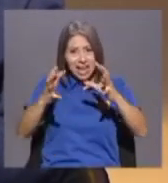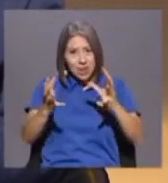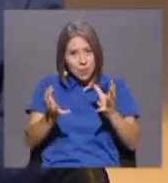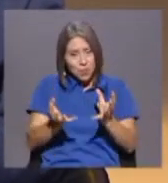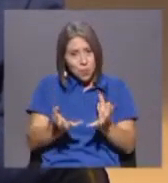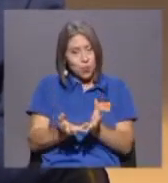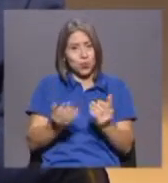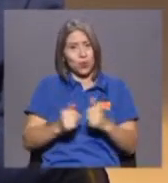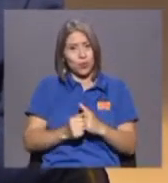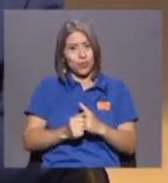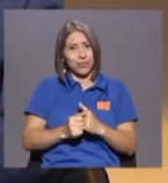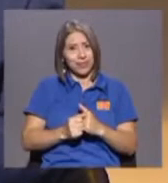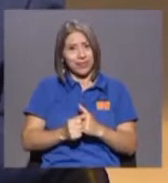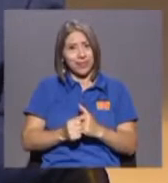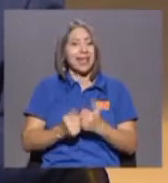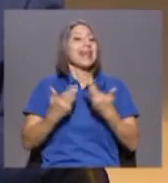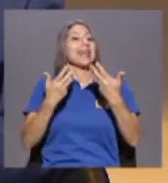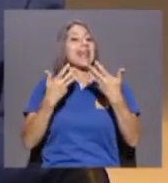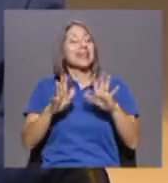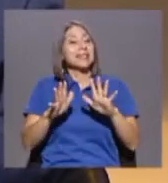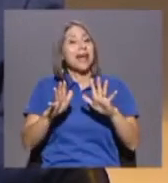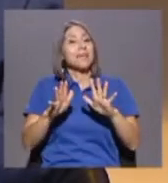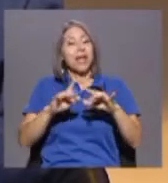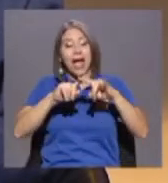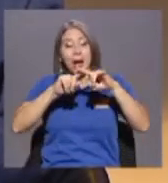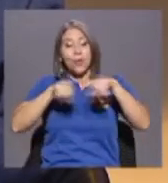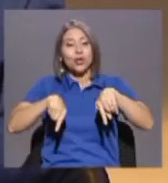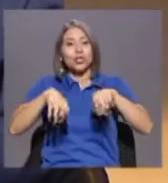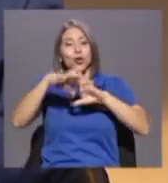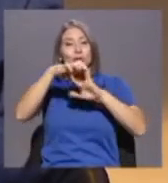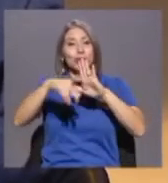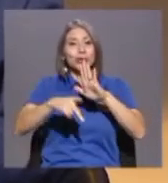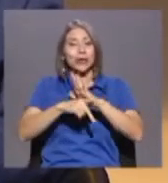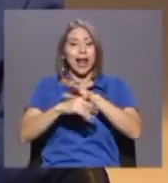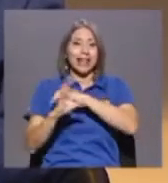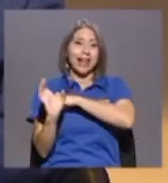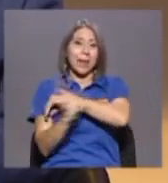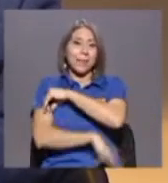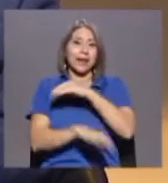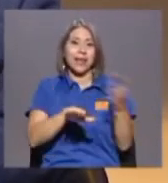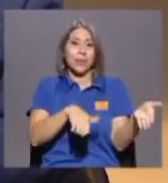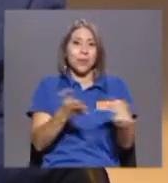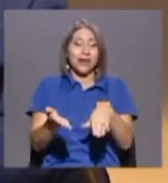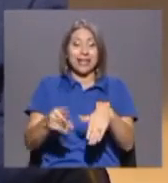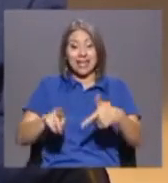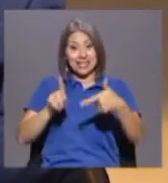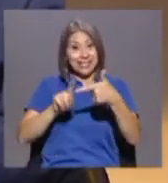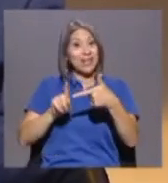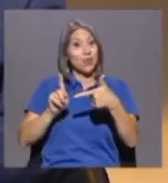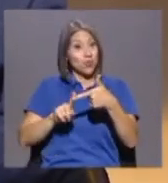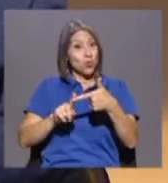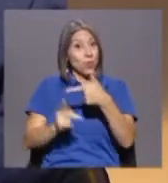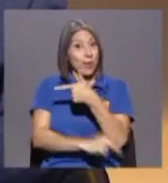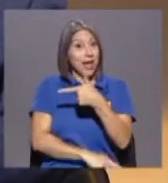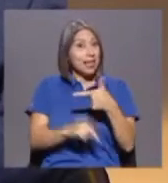la pena de muerte. El segundo es San Marino, un pequeño país que muchos